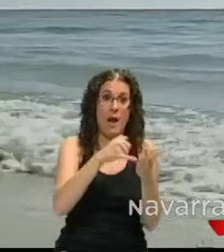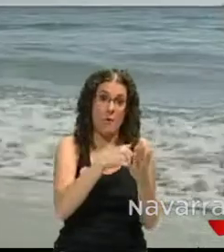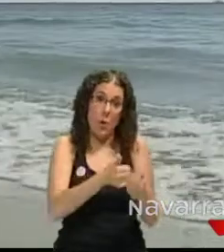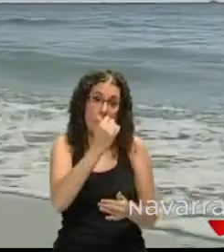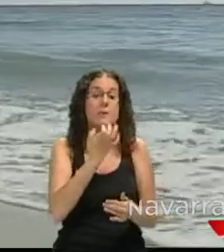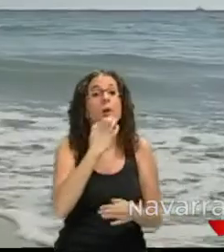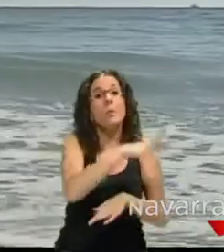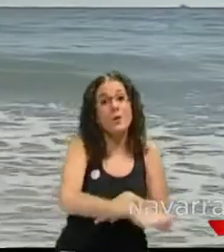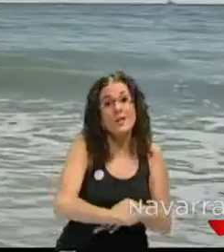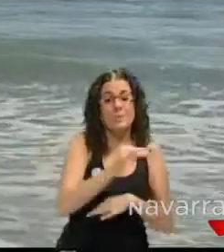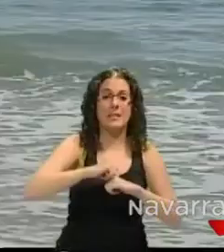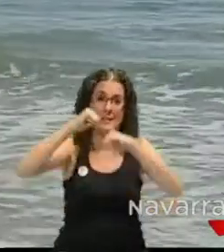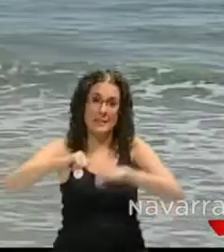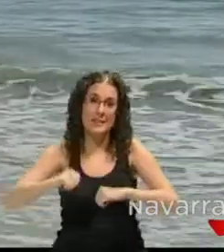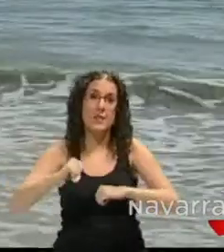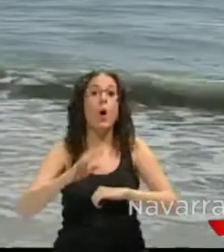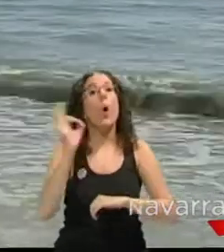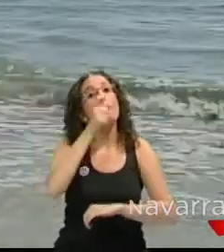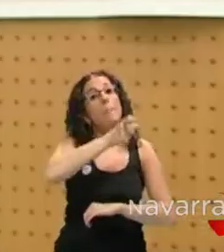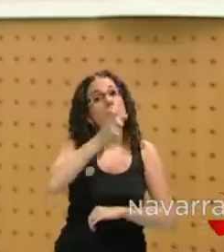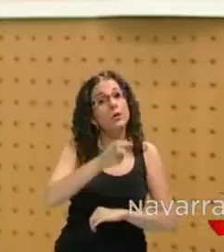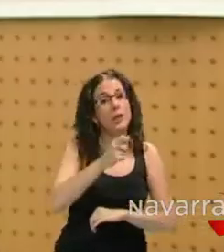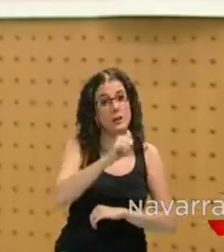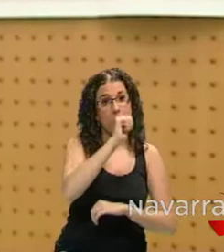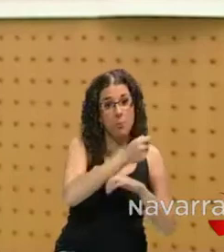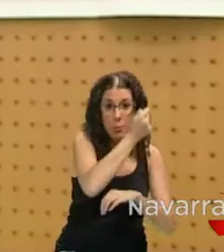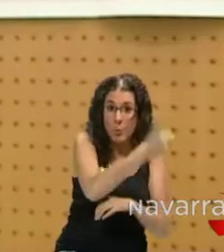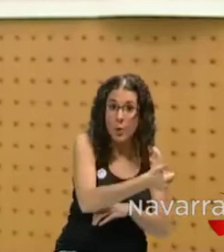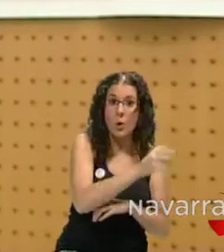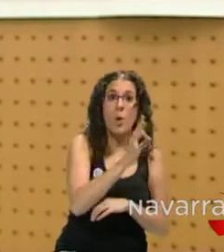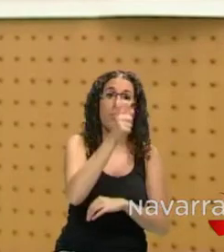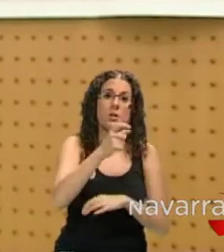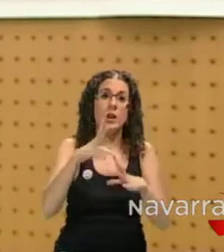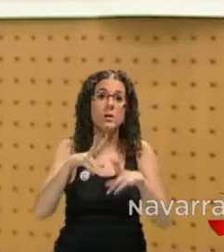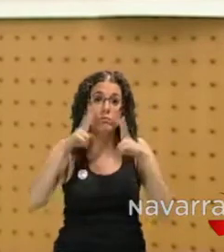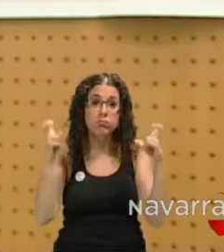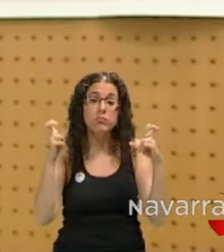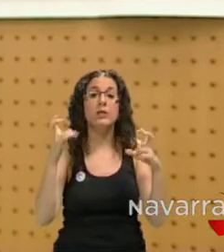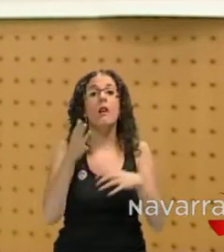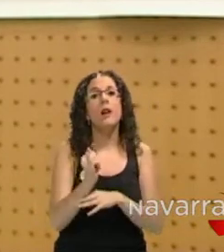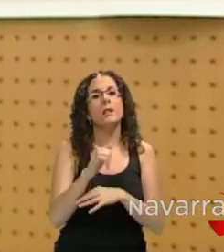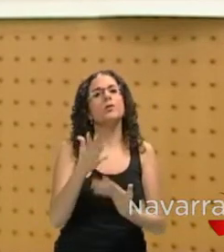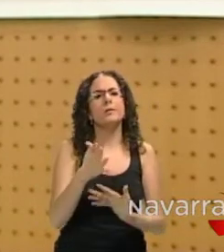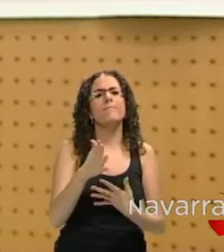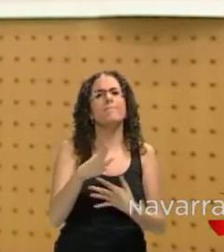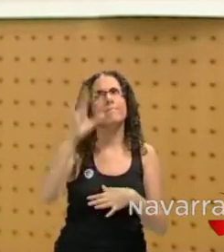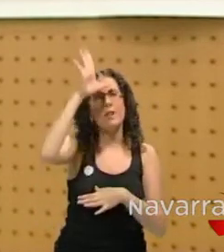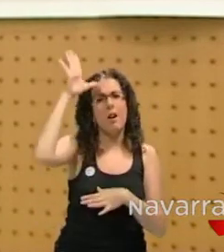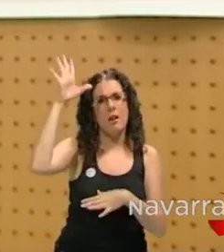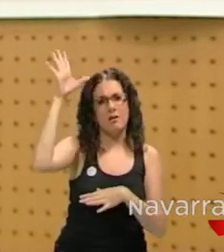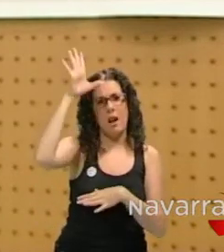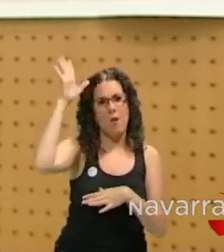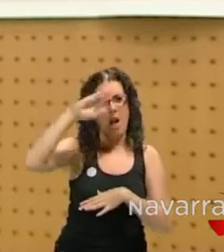personas debilitadas, deshidratadas u obesas. En 2003, cuando fue la ola de calor muy fuerte, hubo 70.000